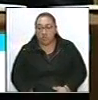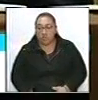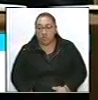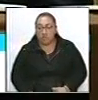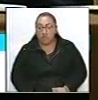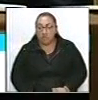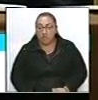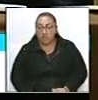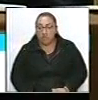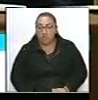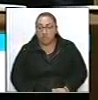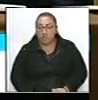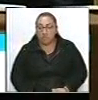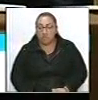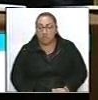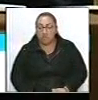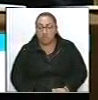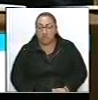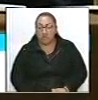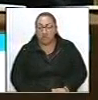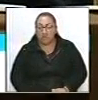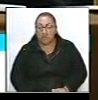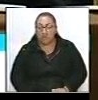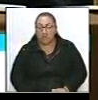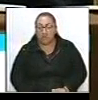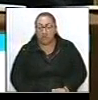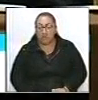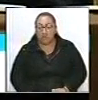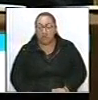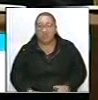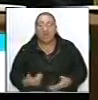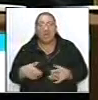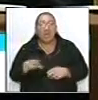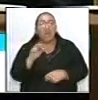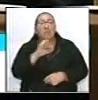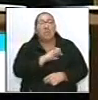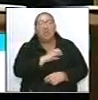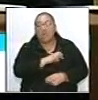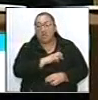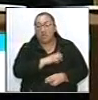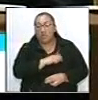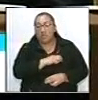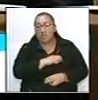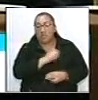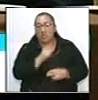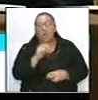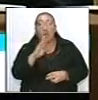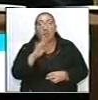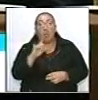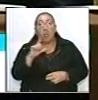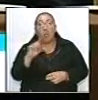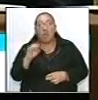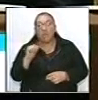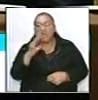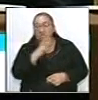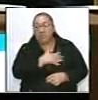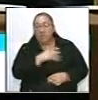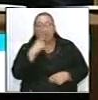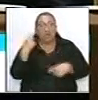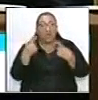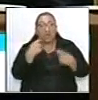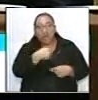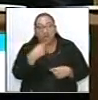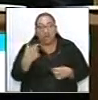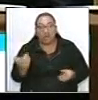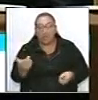con los niños, interactuamos con los niños y ya le estamos educando en cultura de seguridad. ¿Qué hacemos con los de primaria? Combatimos el bullying. ¿Qué hacemos con los de secundaria? Pandillaje y